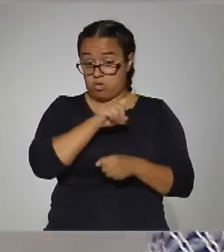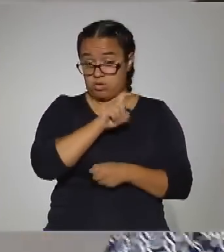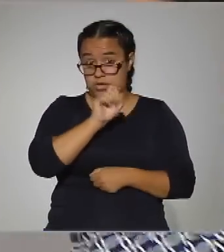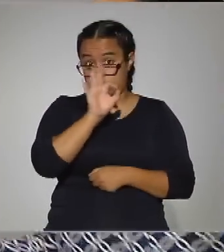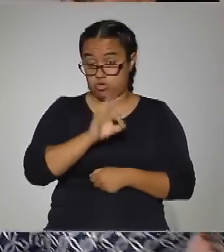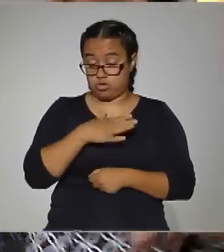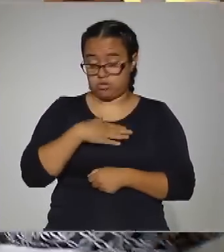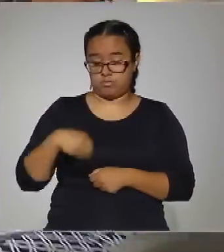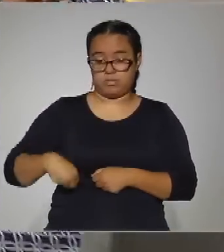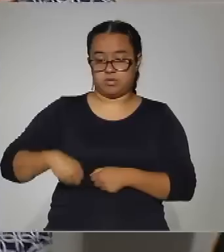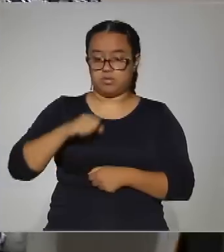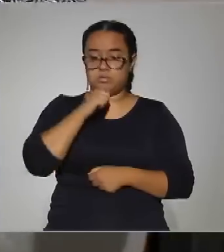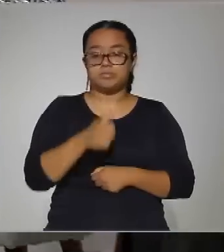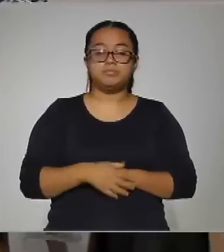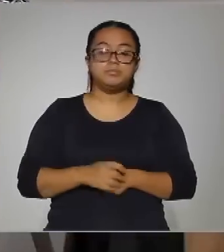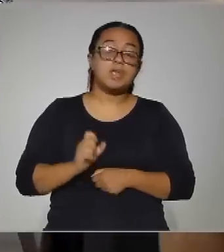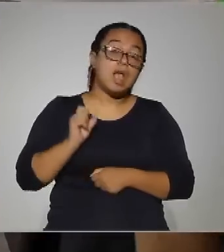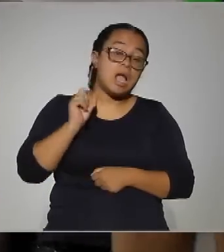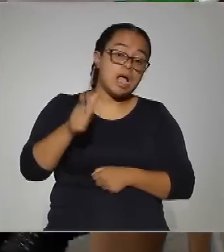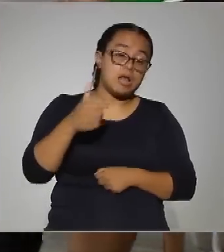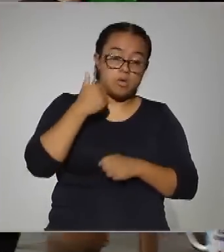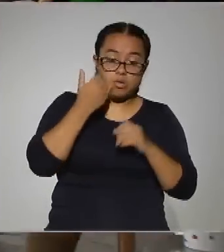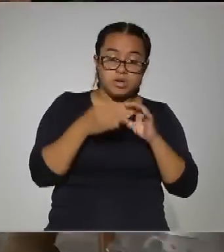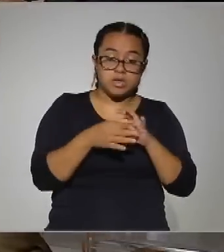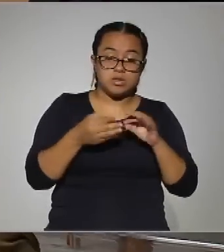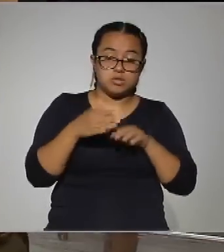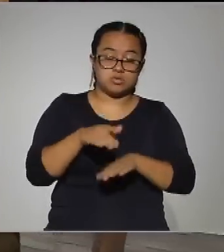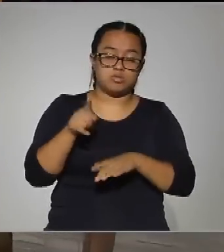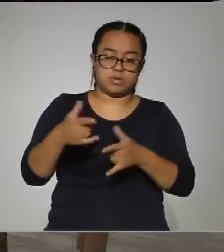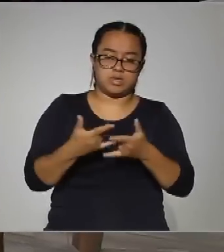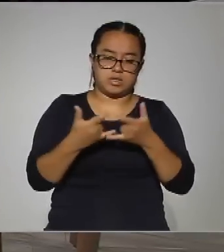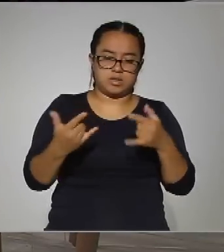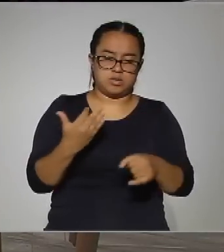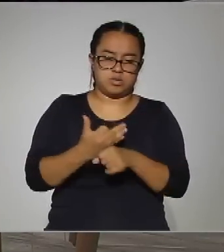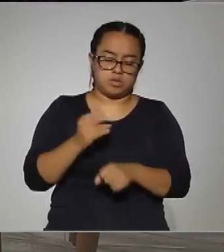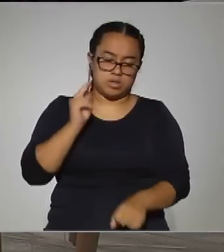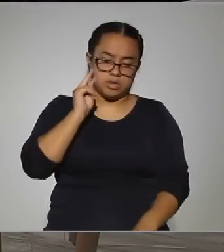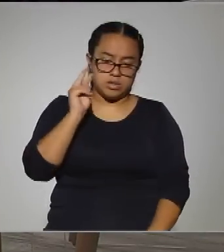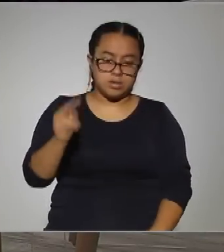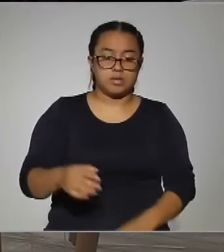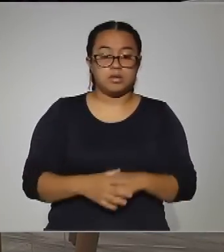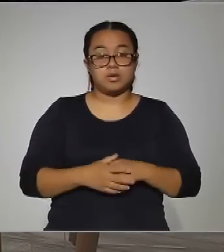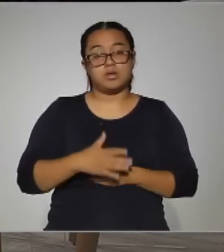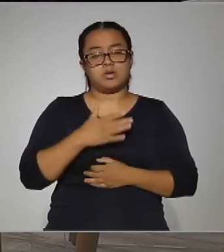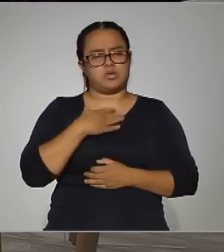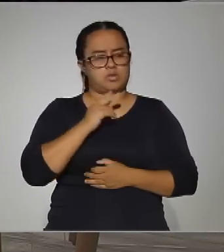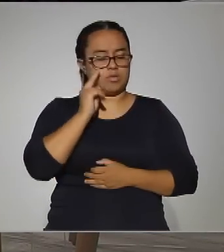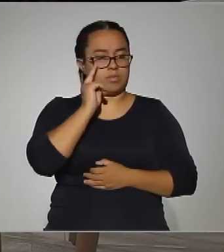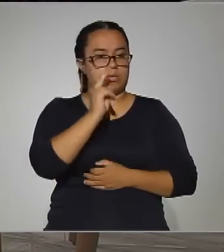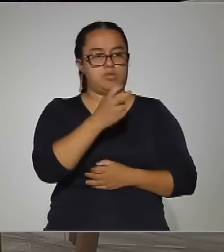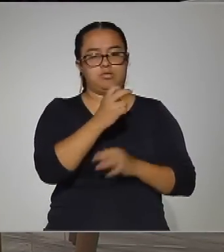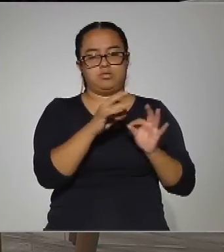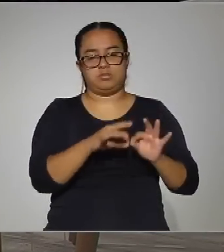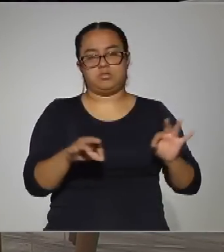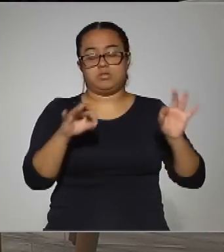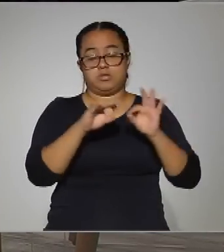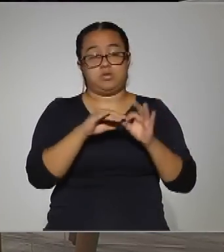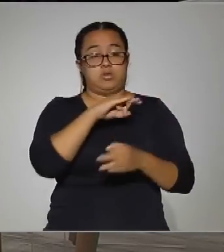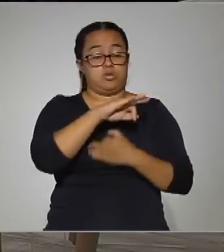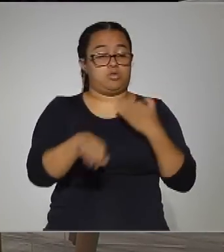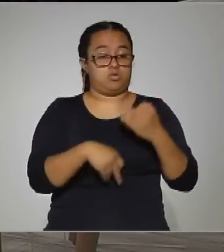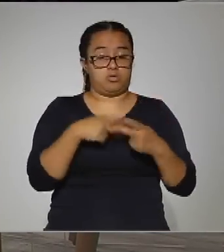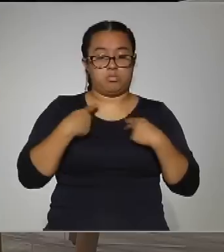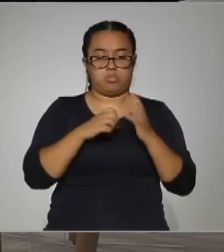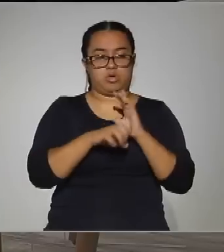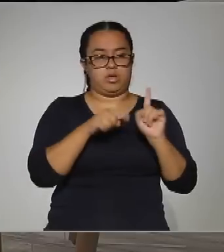Muchísimas gracias. ¿Algún comentario que quieran hacer sobre este testimonio que acabamos de ver? Bueno, a mí me parece trascendental para cualquier ser humano, para